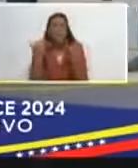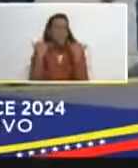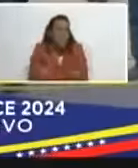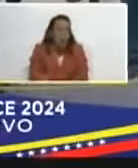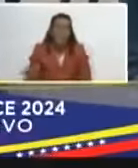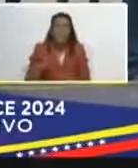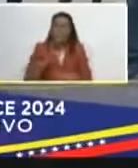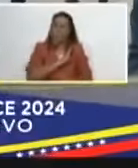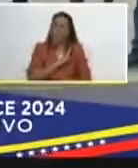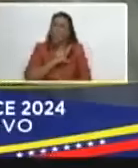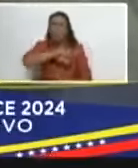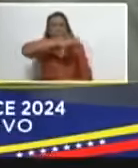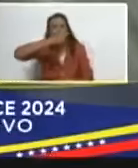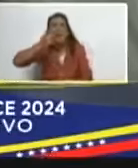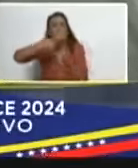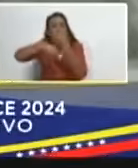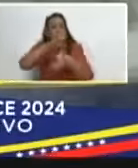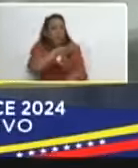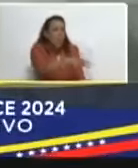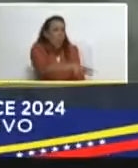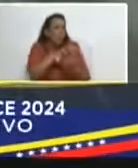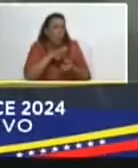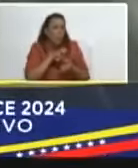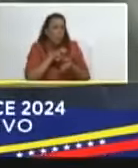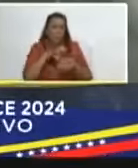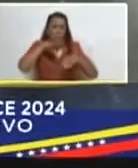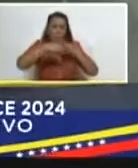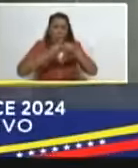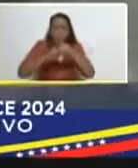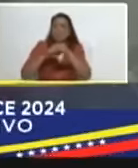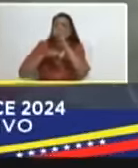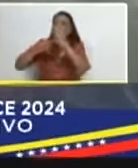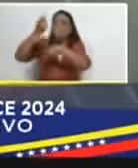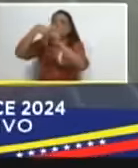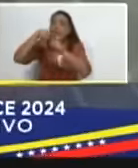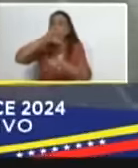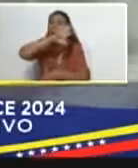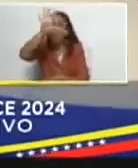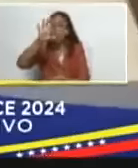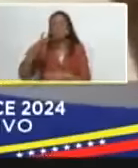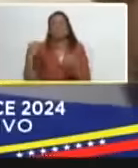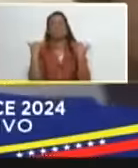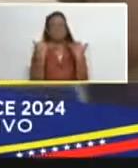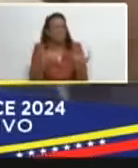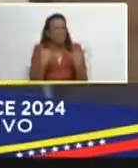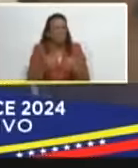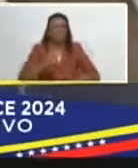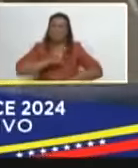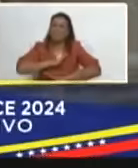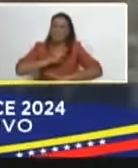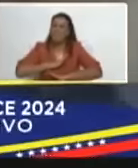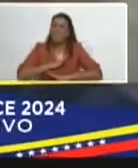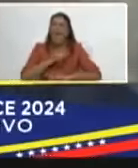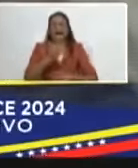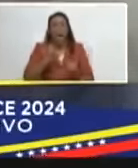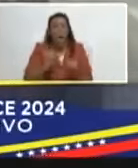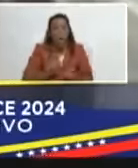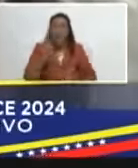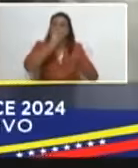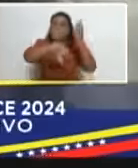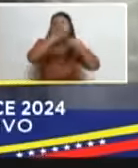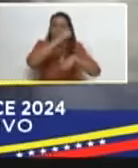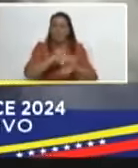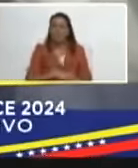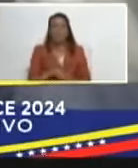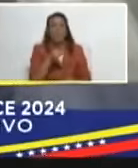los productos del mar, que generen divisas para el país. Así que vamos ahorita a producir, abastecer al país y ahora a exportar.